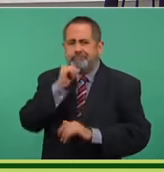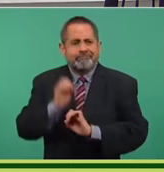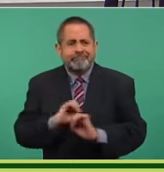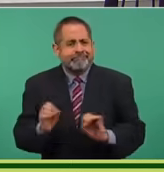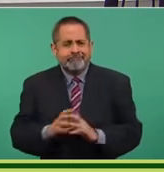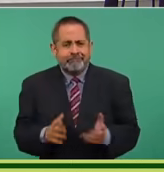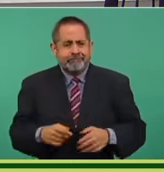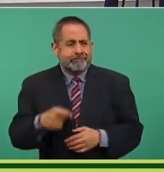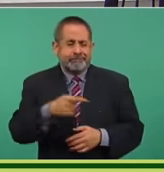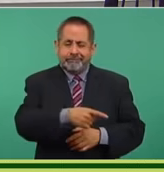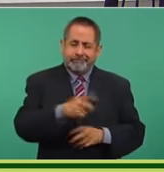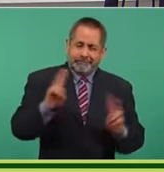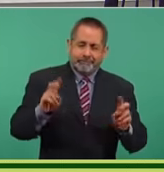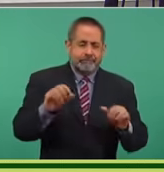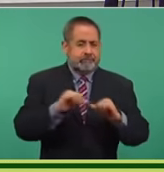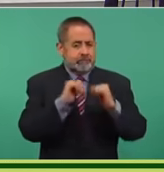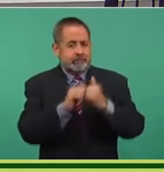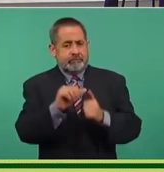dicha asociación civil